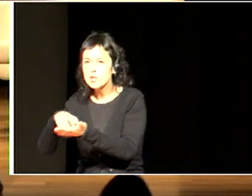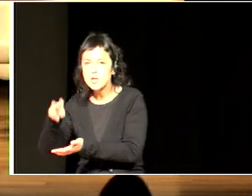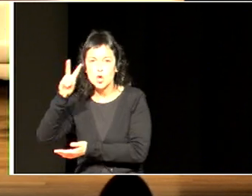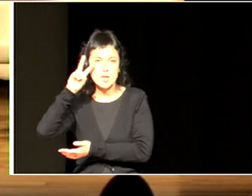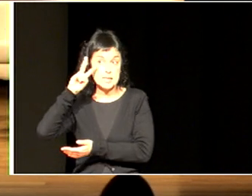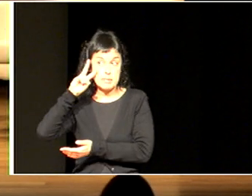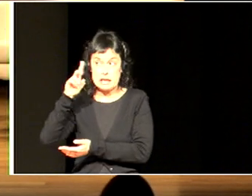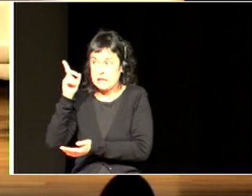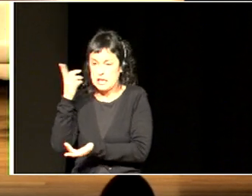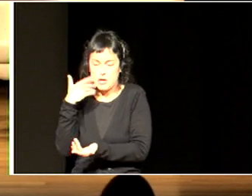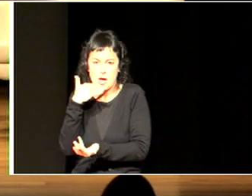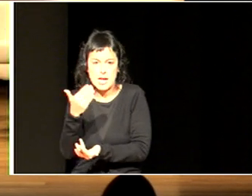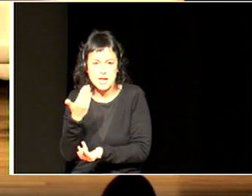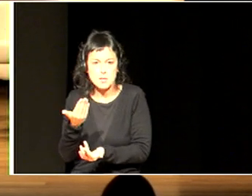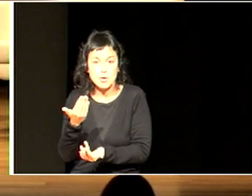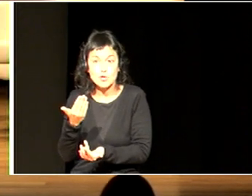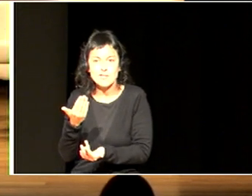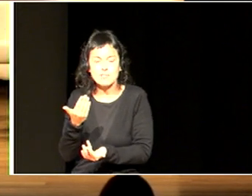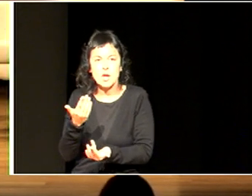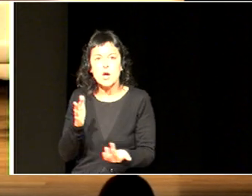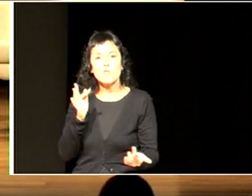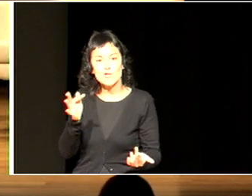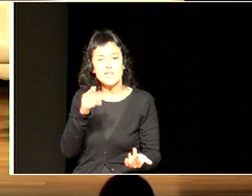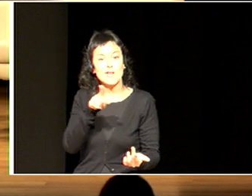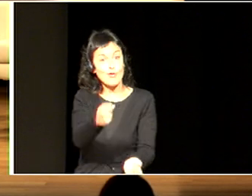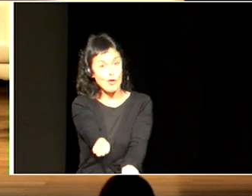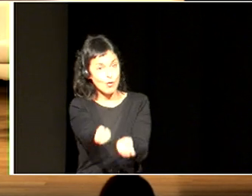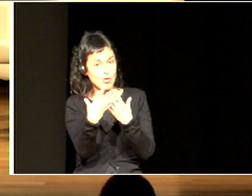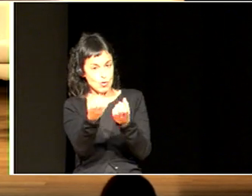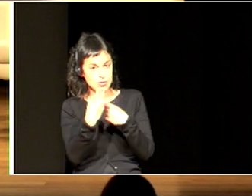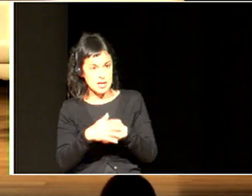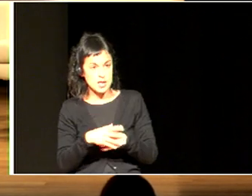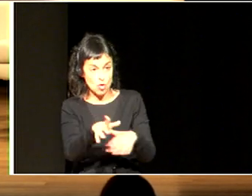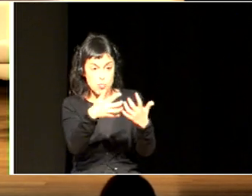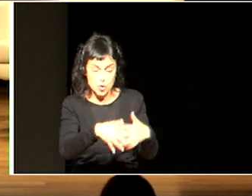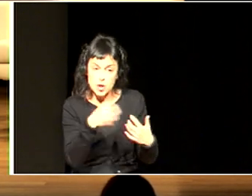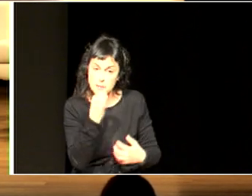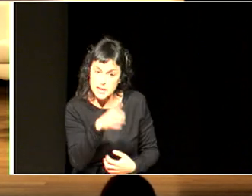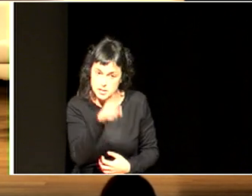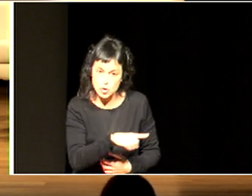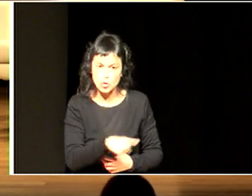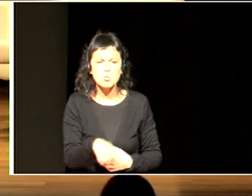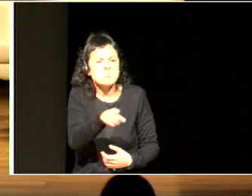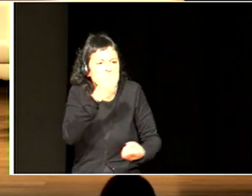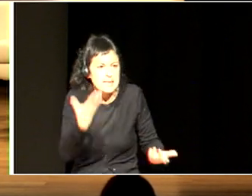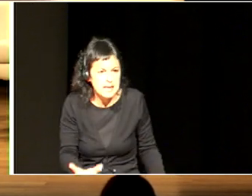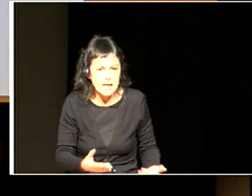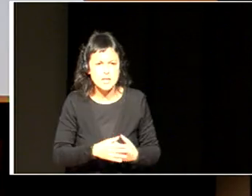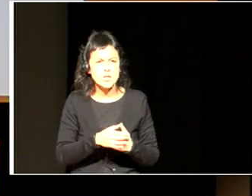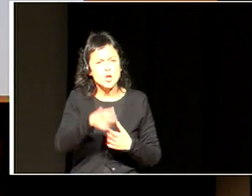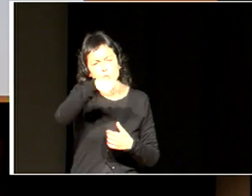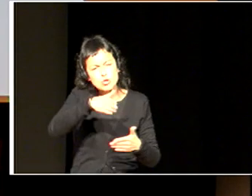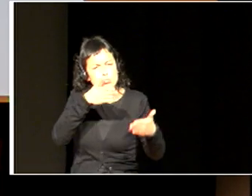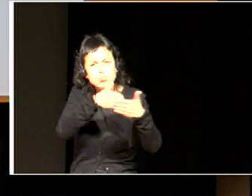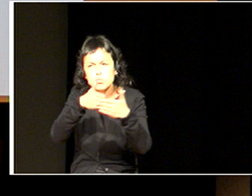ejemplos yo creo que sería muy positivo que hubiera un feedback que supiéramos cómo está funcionando cómo se ha ido qué obstáculos podemos